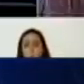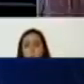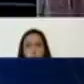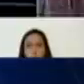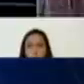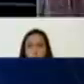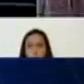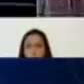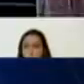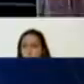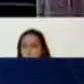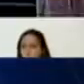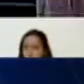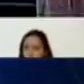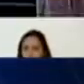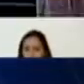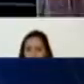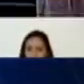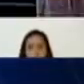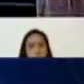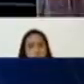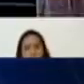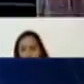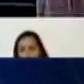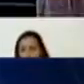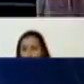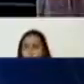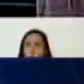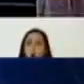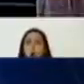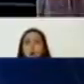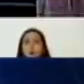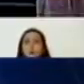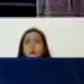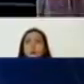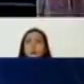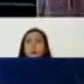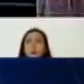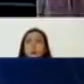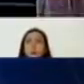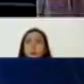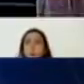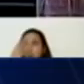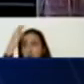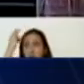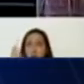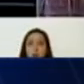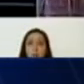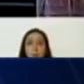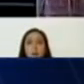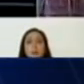señor vicepresidente de Economía, Tarek El-Aissami,